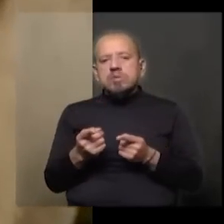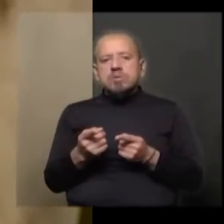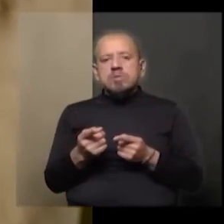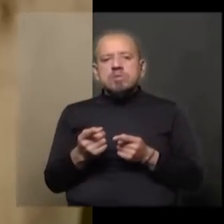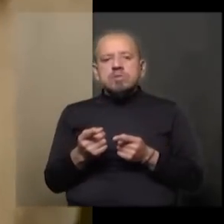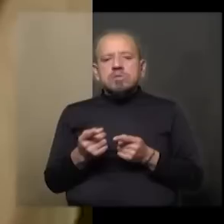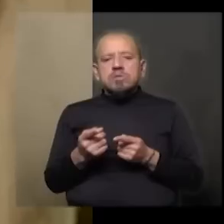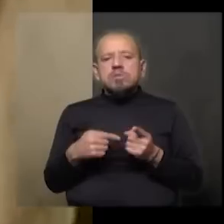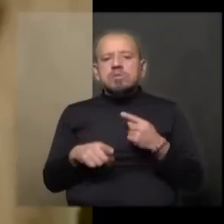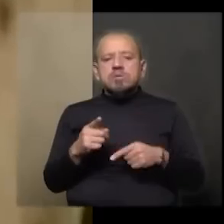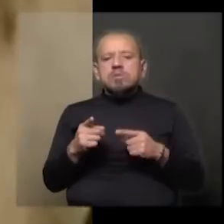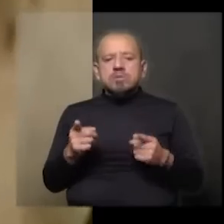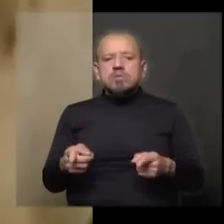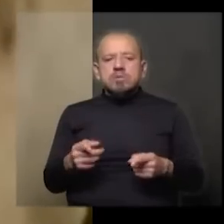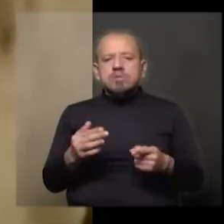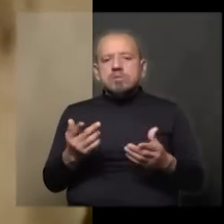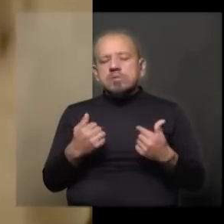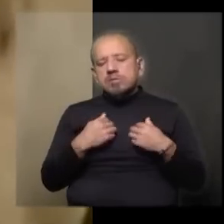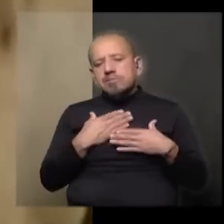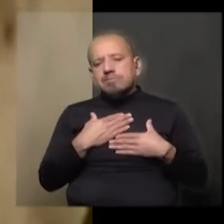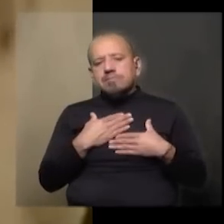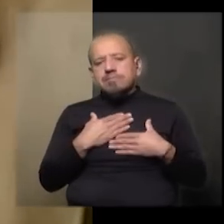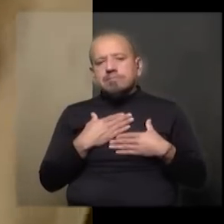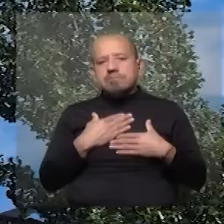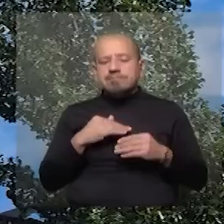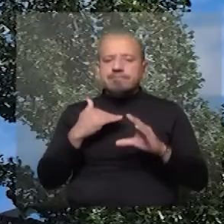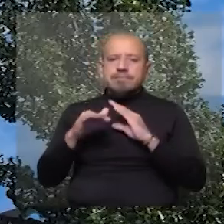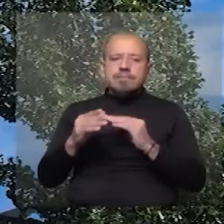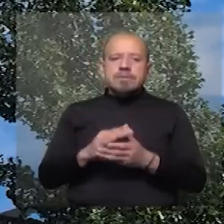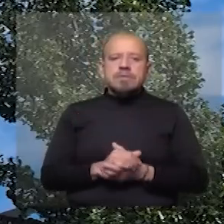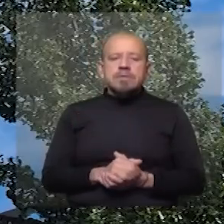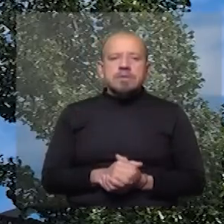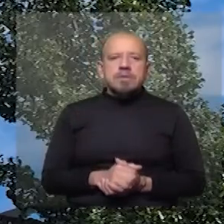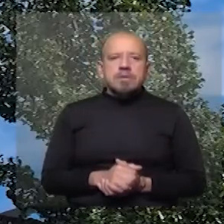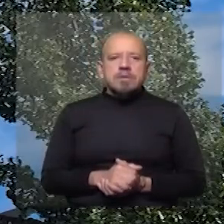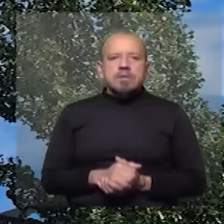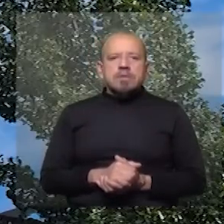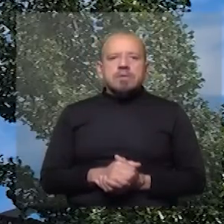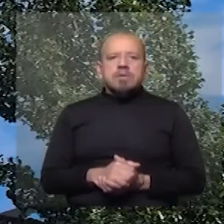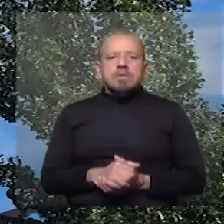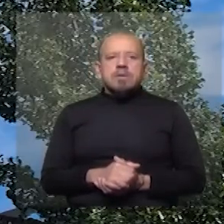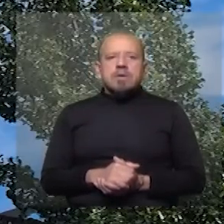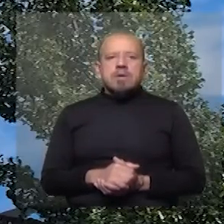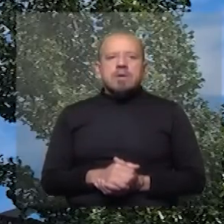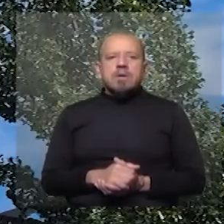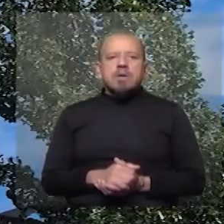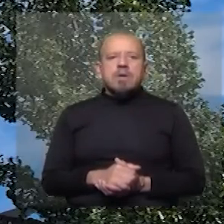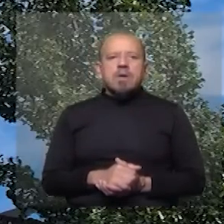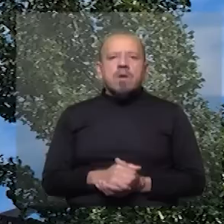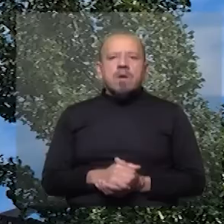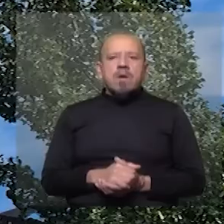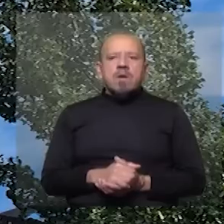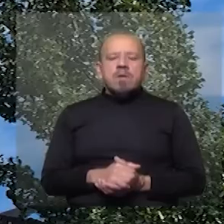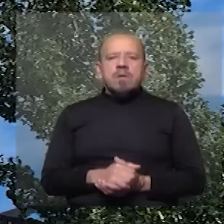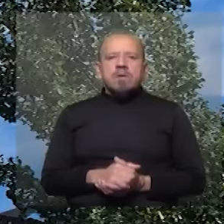ello pero fue muy doloroso para mí enviarla presenta mercado agrícola de Montevideo en el corazón de